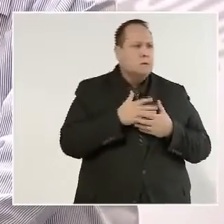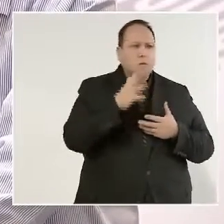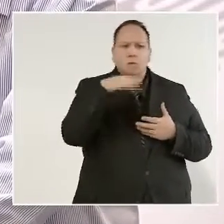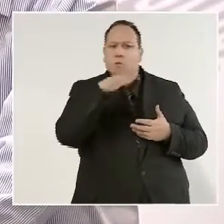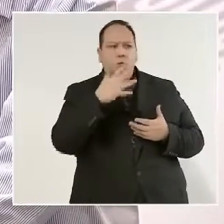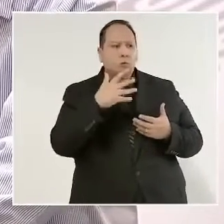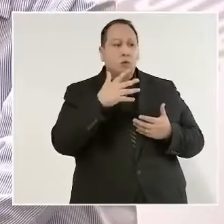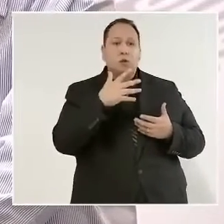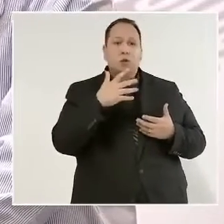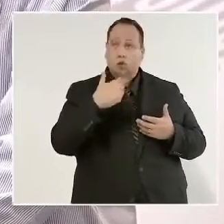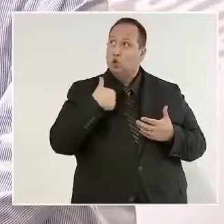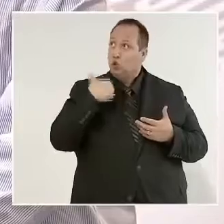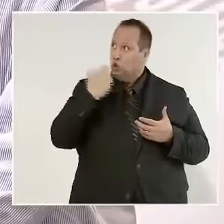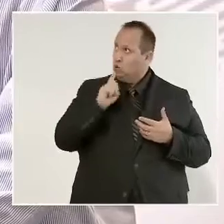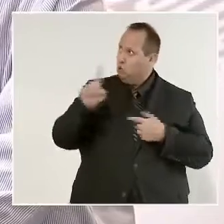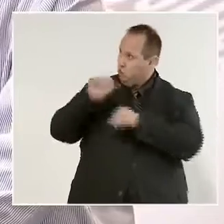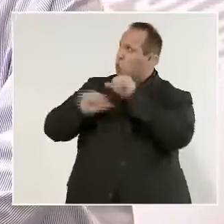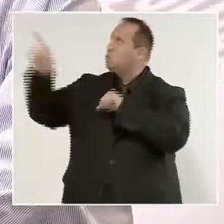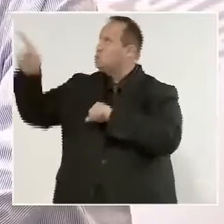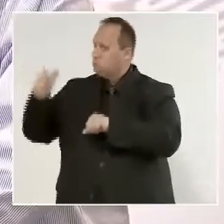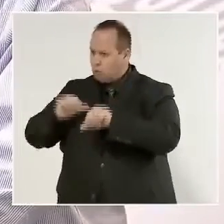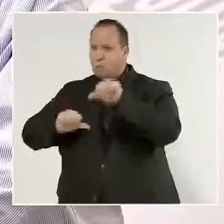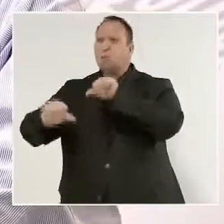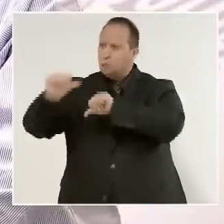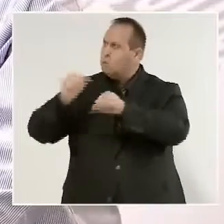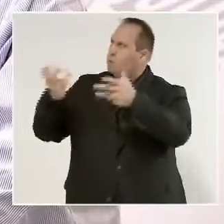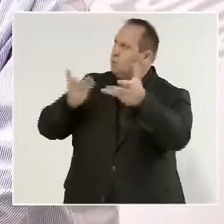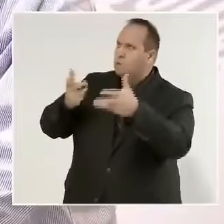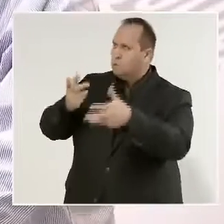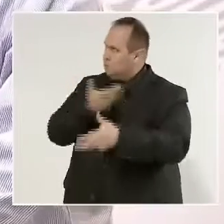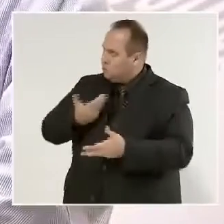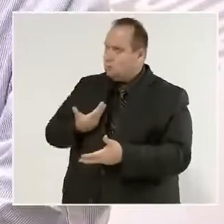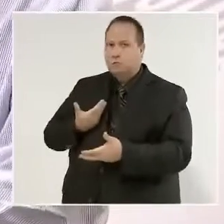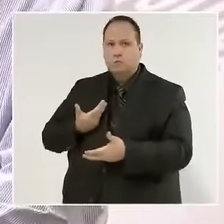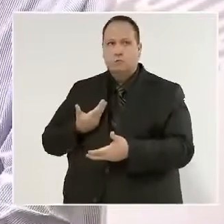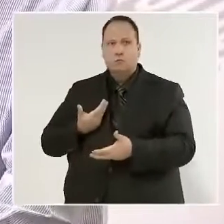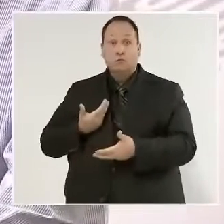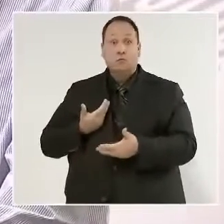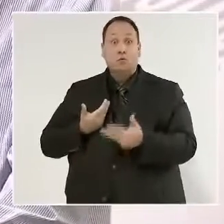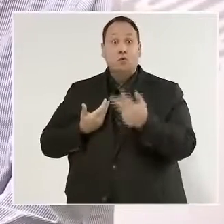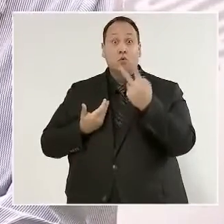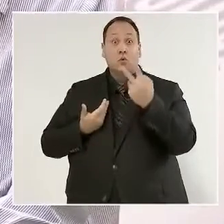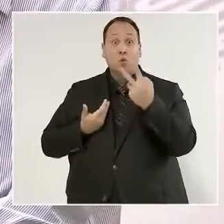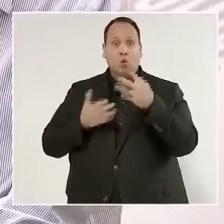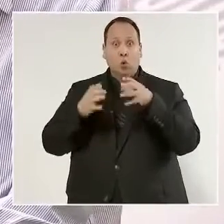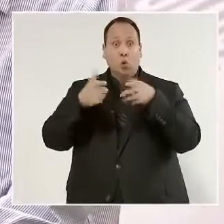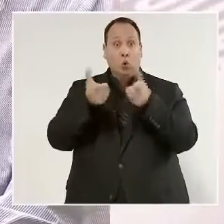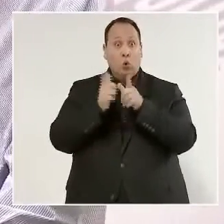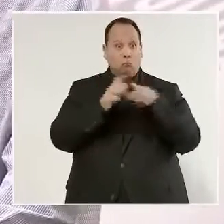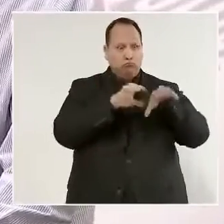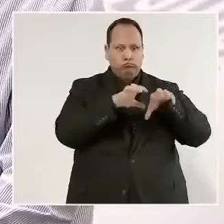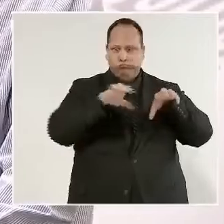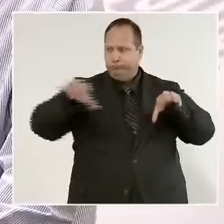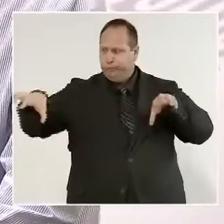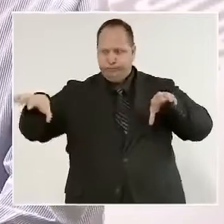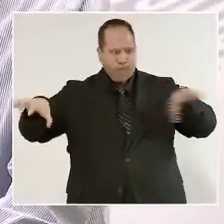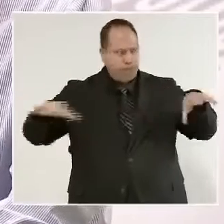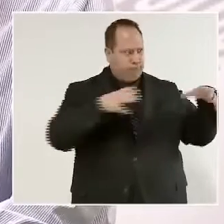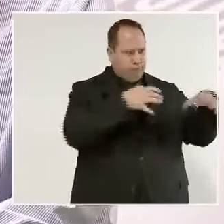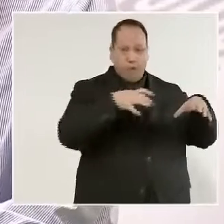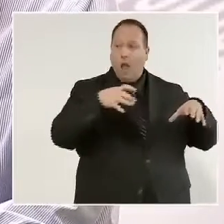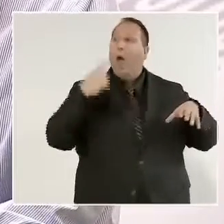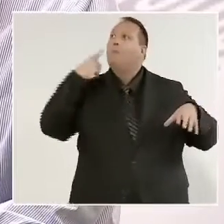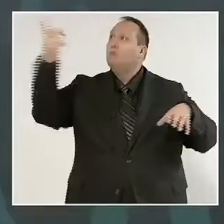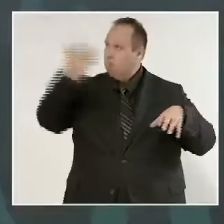la candidatura y se crearon dos bandos para